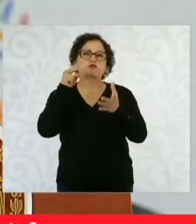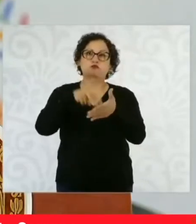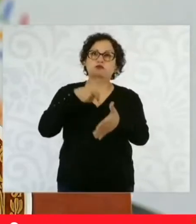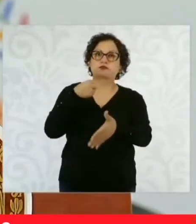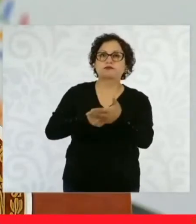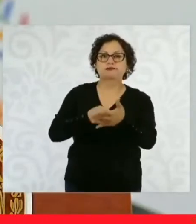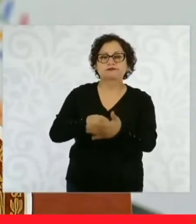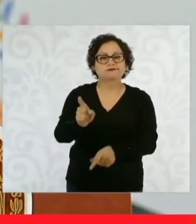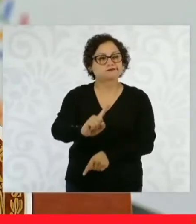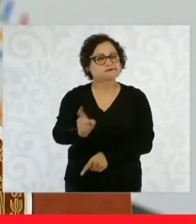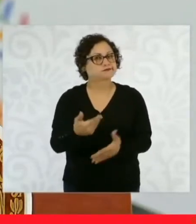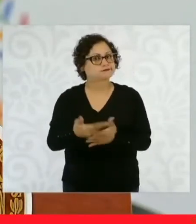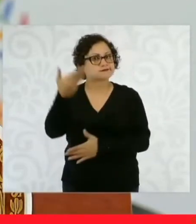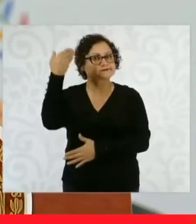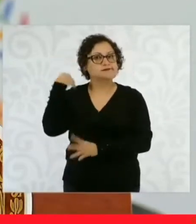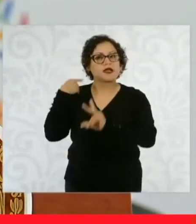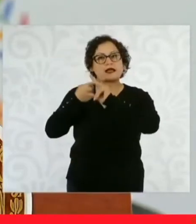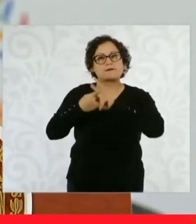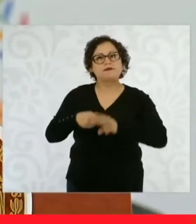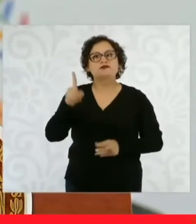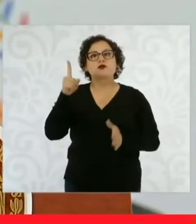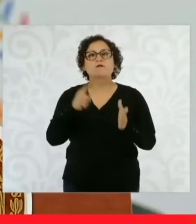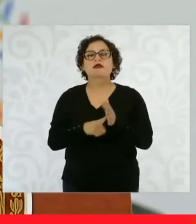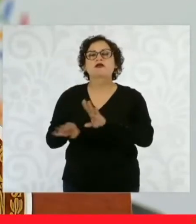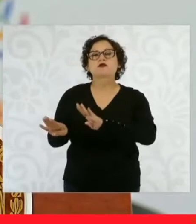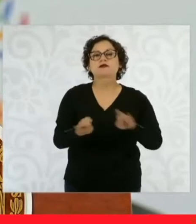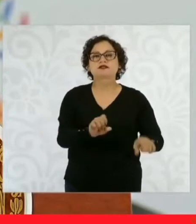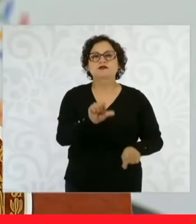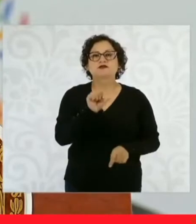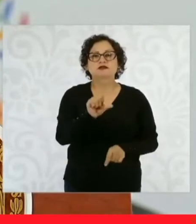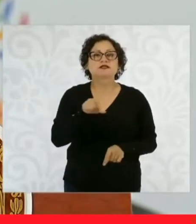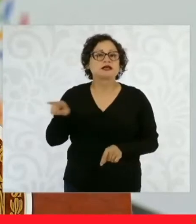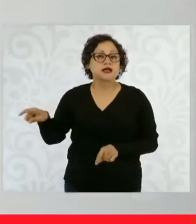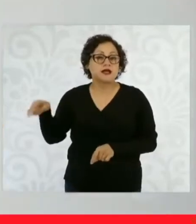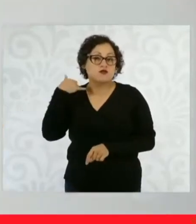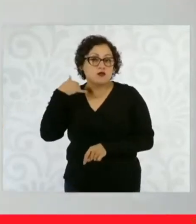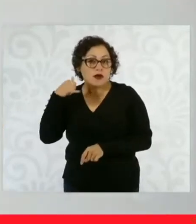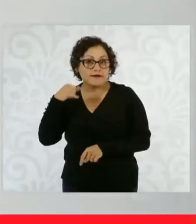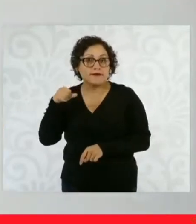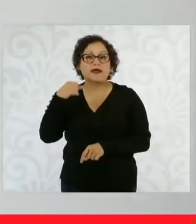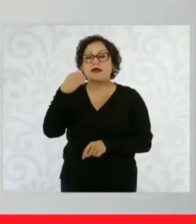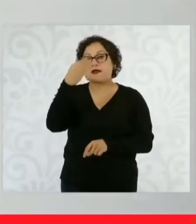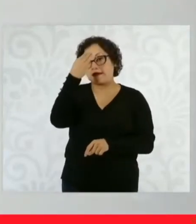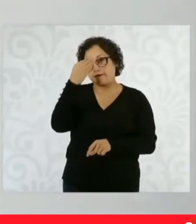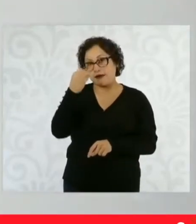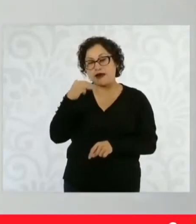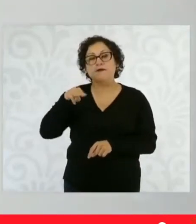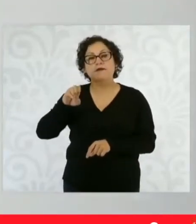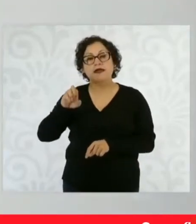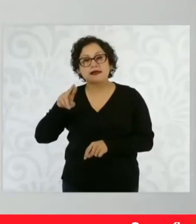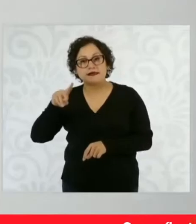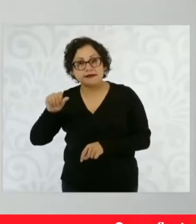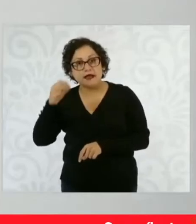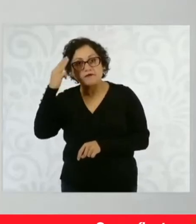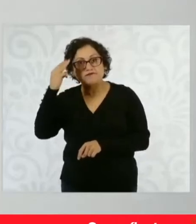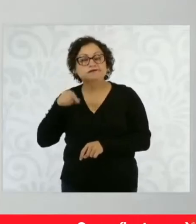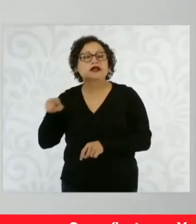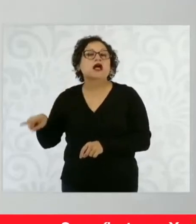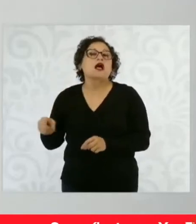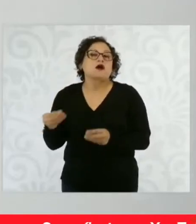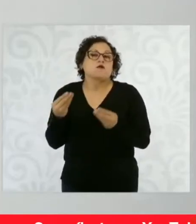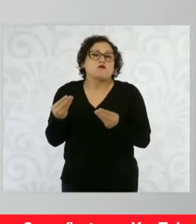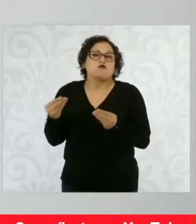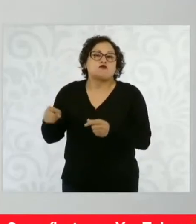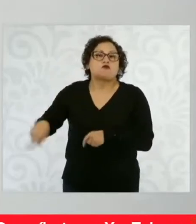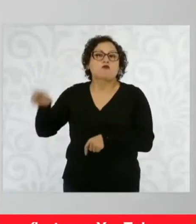1916, en Yucatán, en Mérida, gran parte de las mujeres en ese momento pues estaban